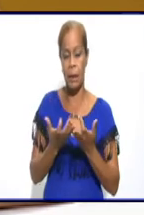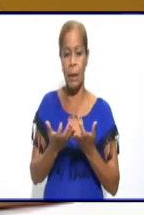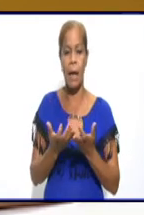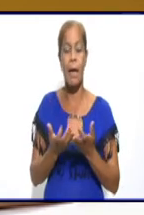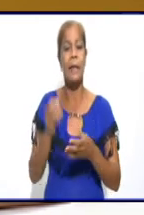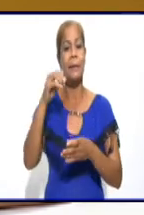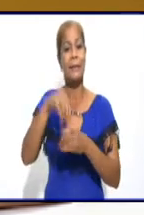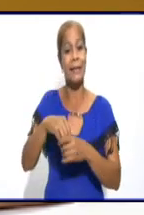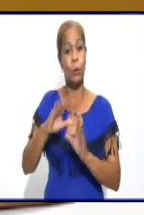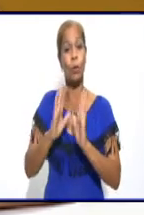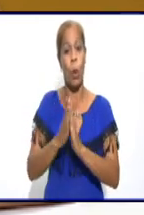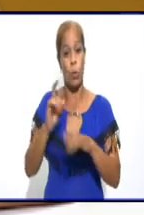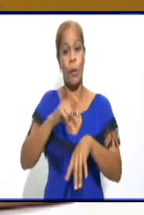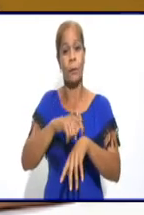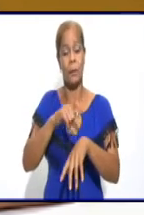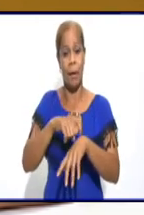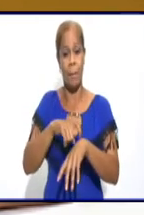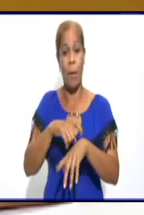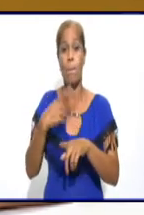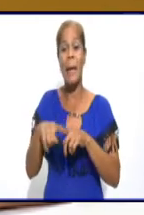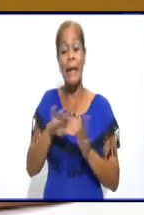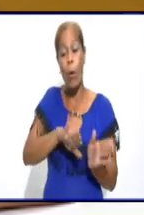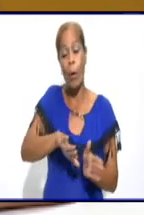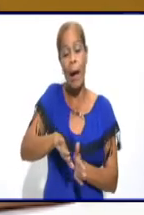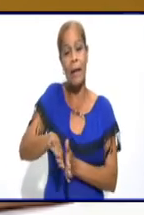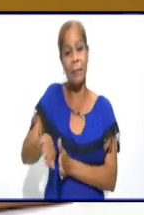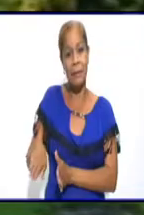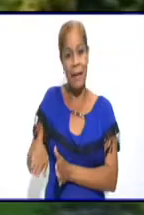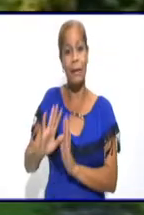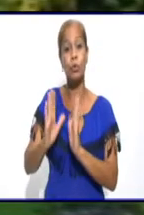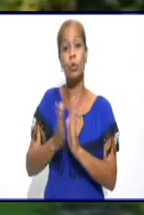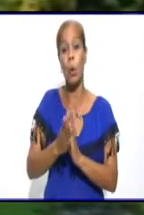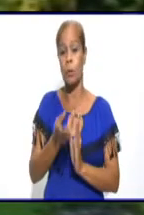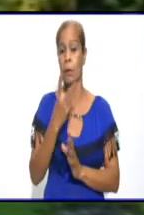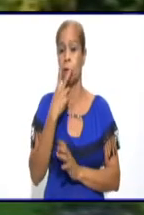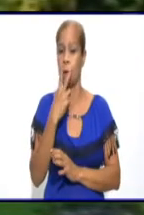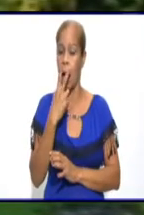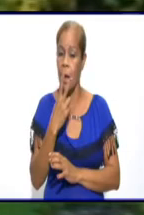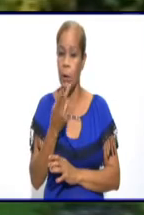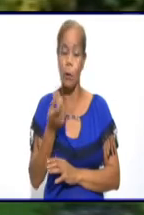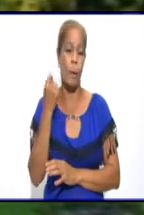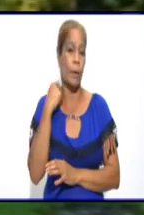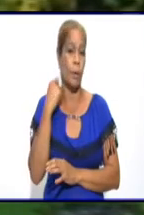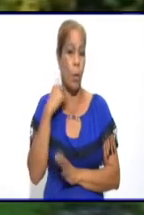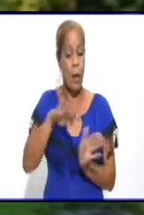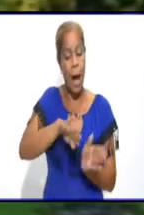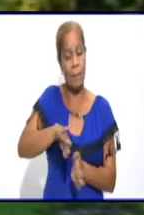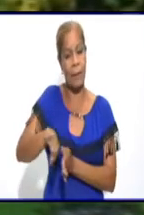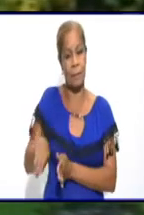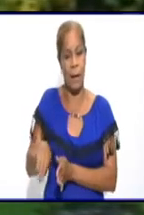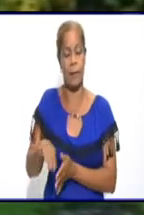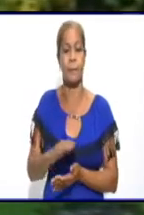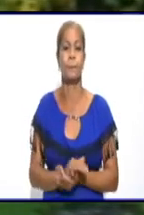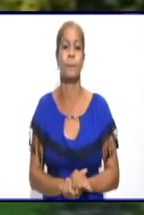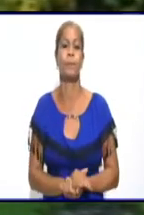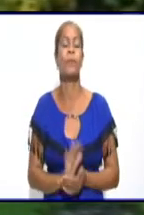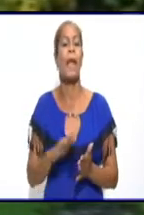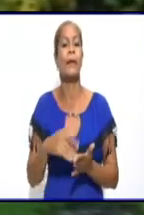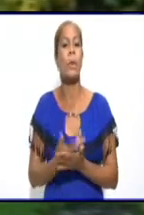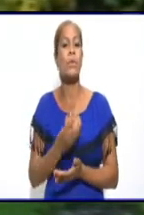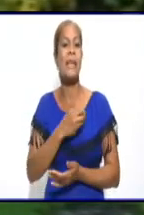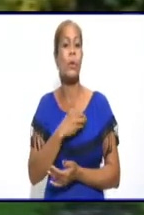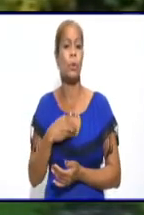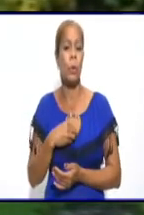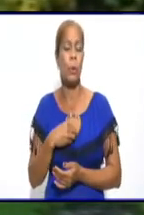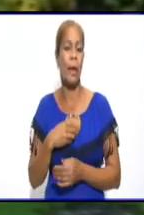pero cuidado con estas sustancias porque es verdad que las cifras han aumentado en las personas doctora finalmente qué hacer